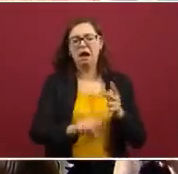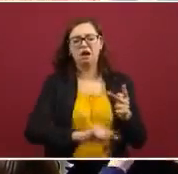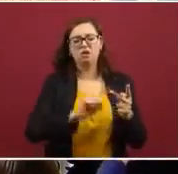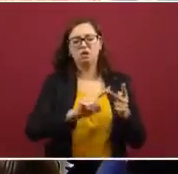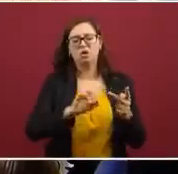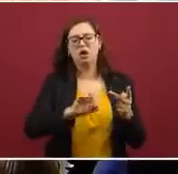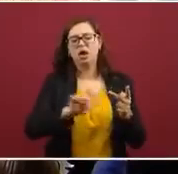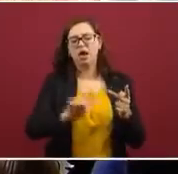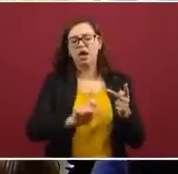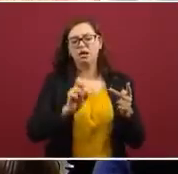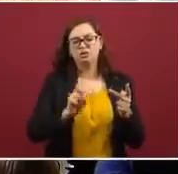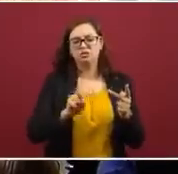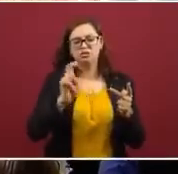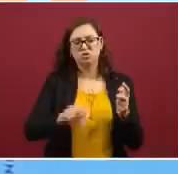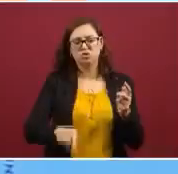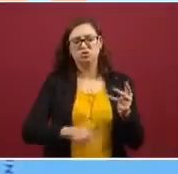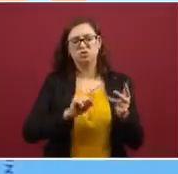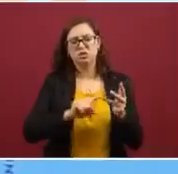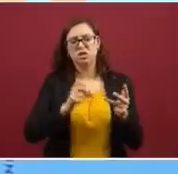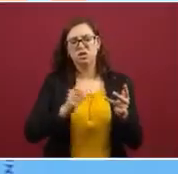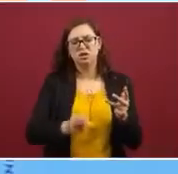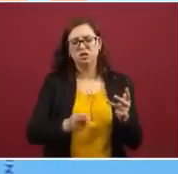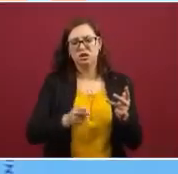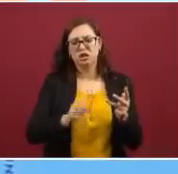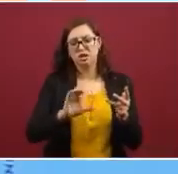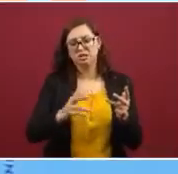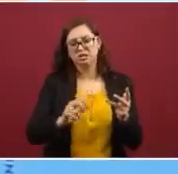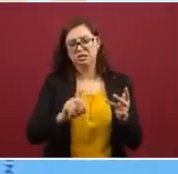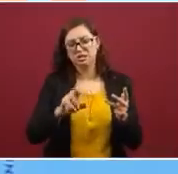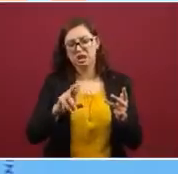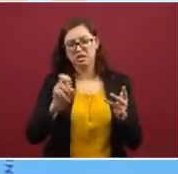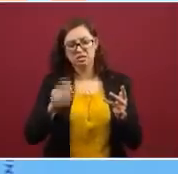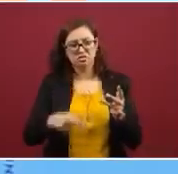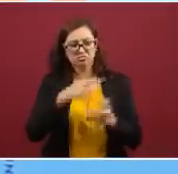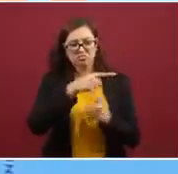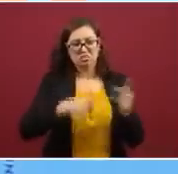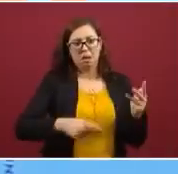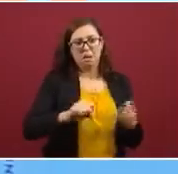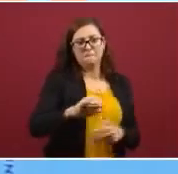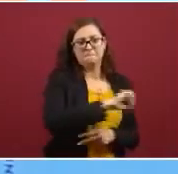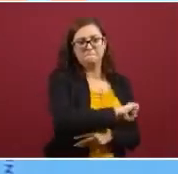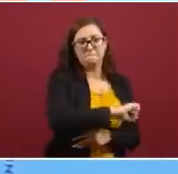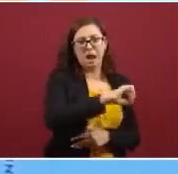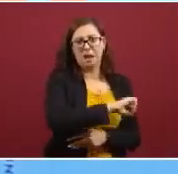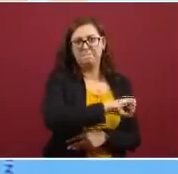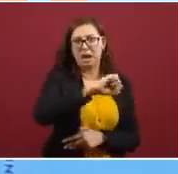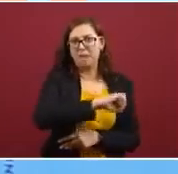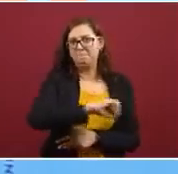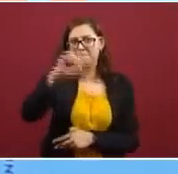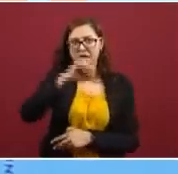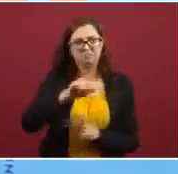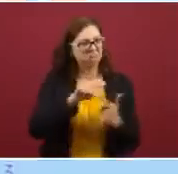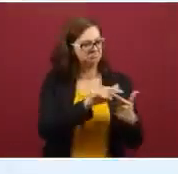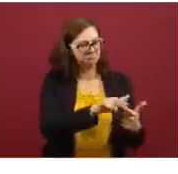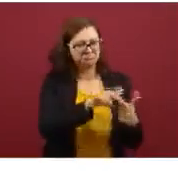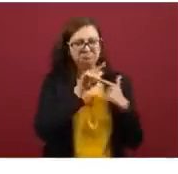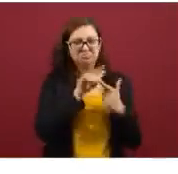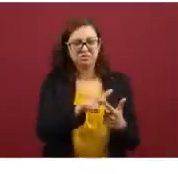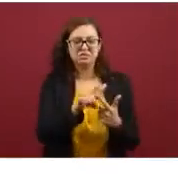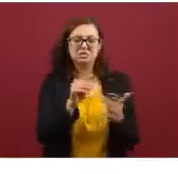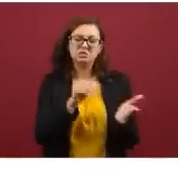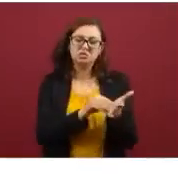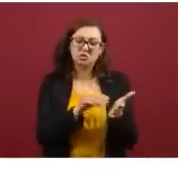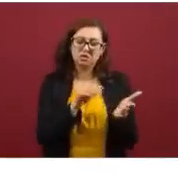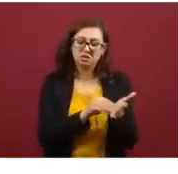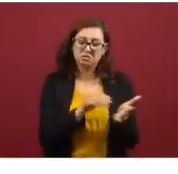Chevron, aunque señalando que en el caso de ExxonMobil, aunque tiene un margen muy amplio, es de los